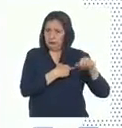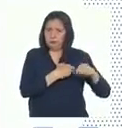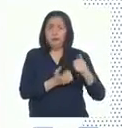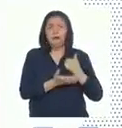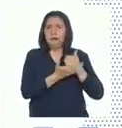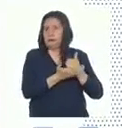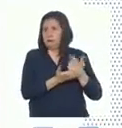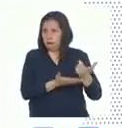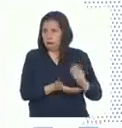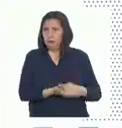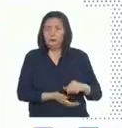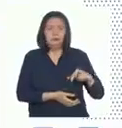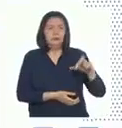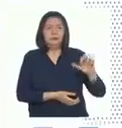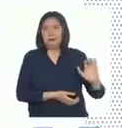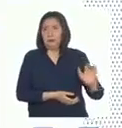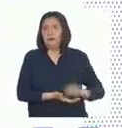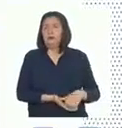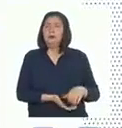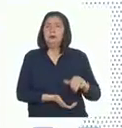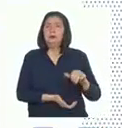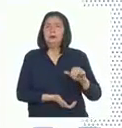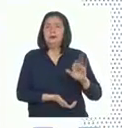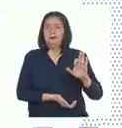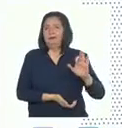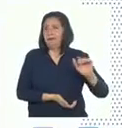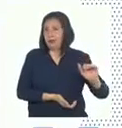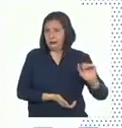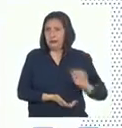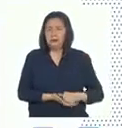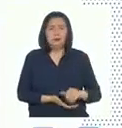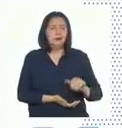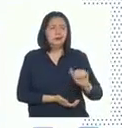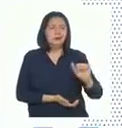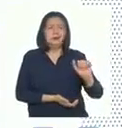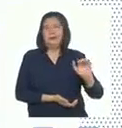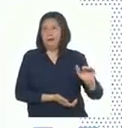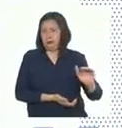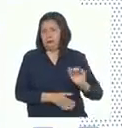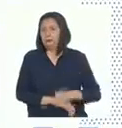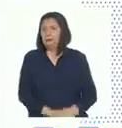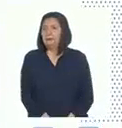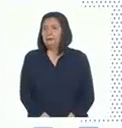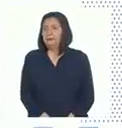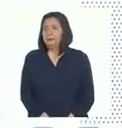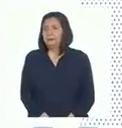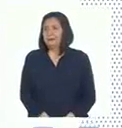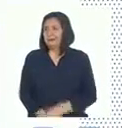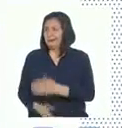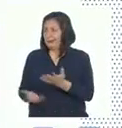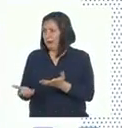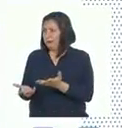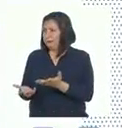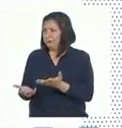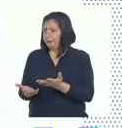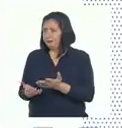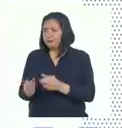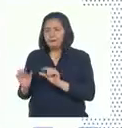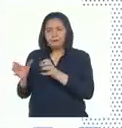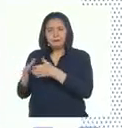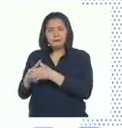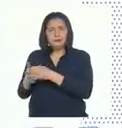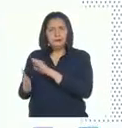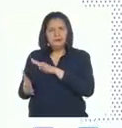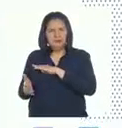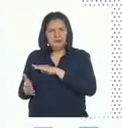y solidarios como Paco Yunque, Paco Fariña y Antonio Guesdres. En cambio, dentro de